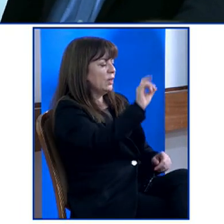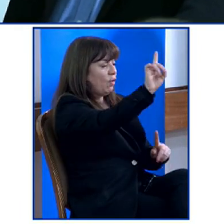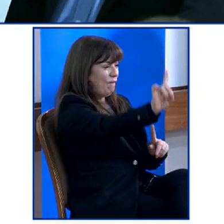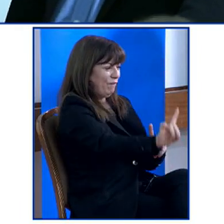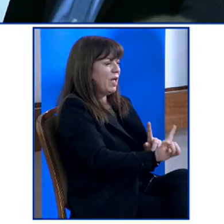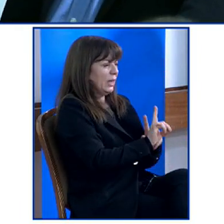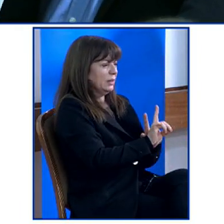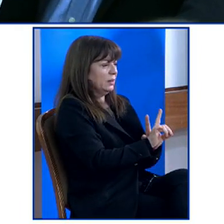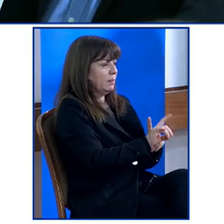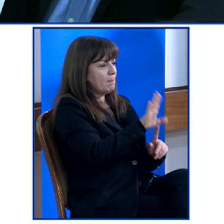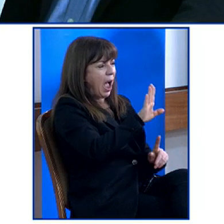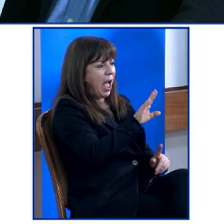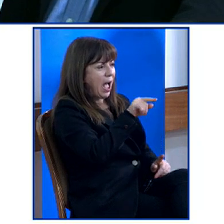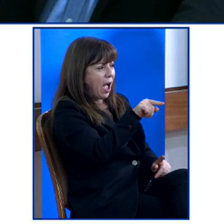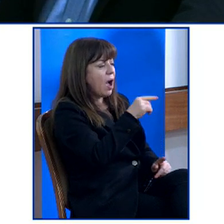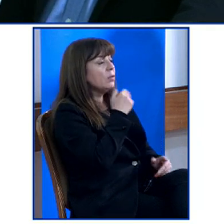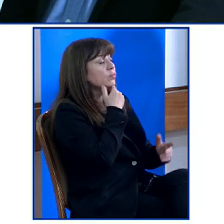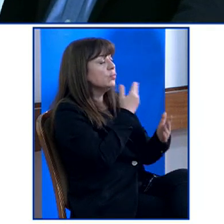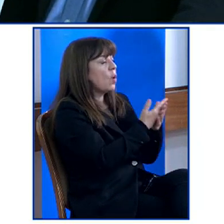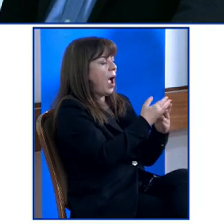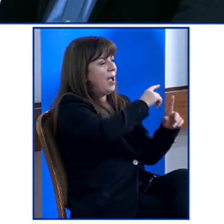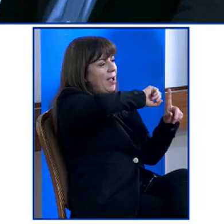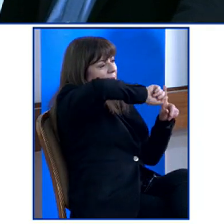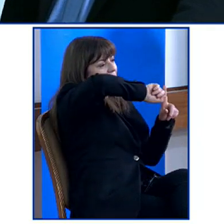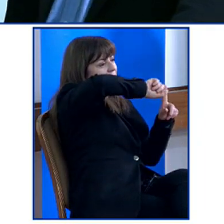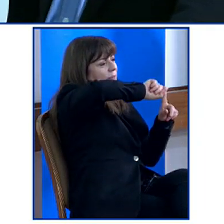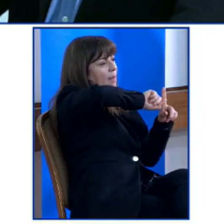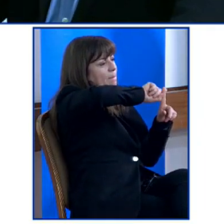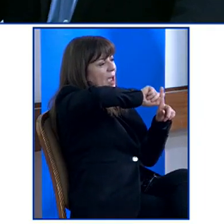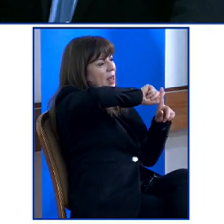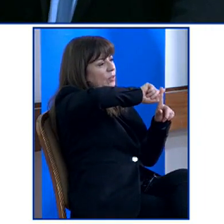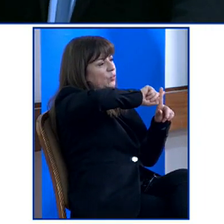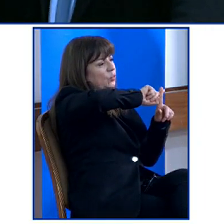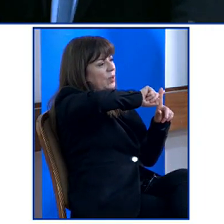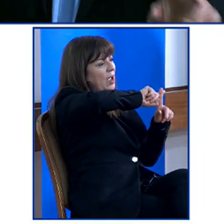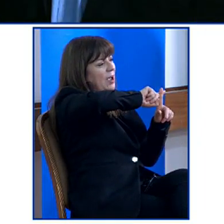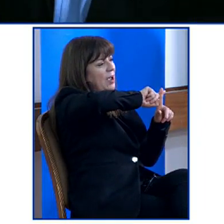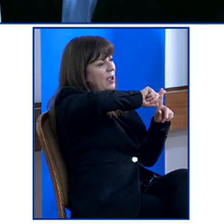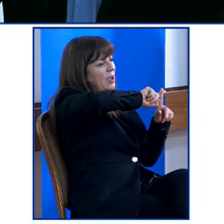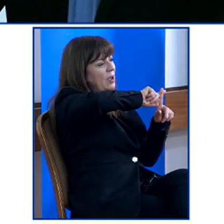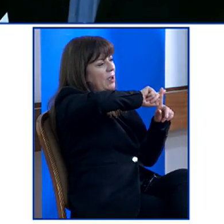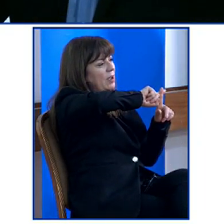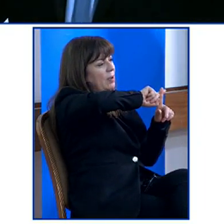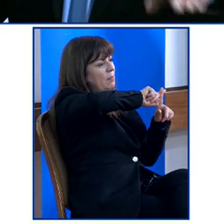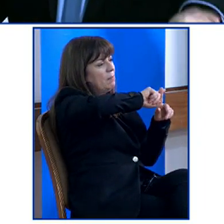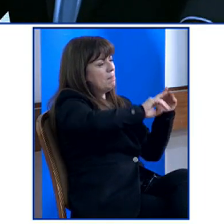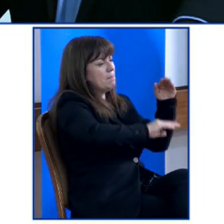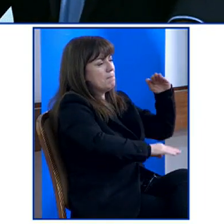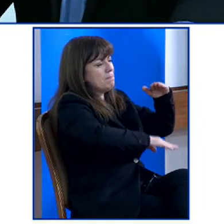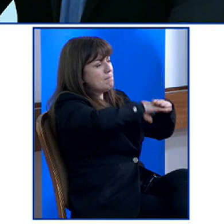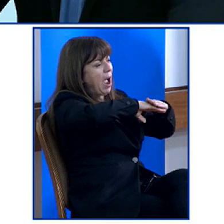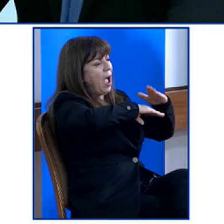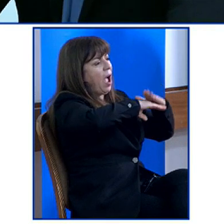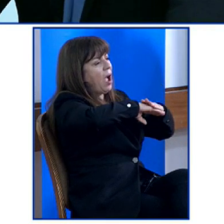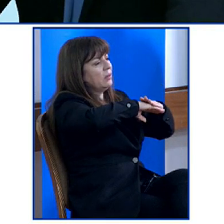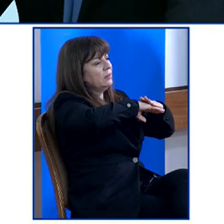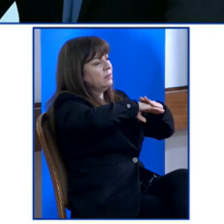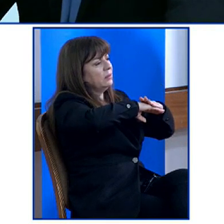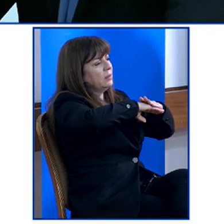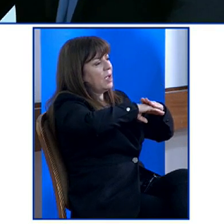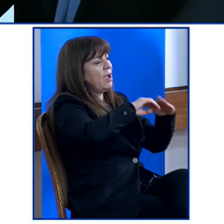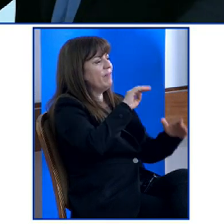visitas cuando la temperatura llega a la temperatura máxima llega